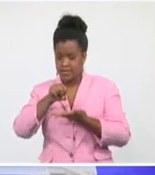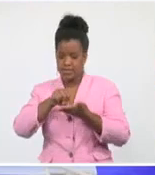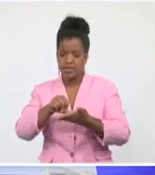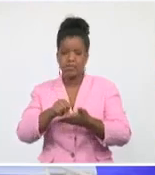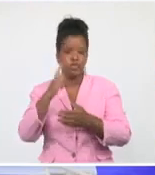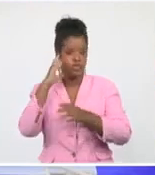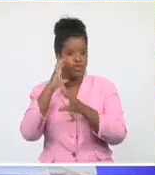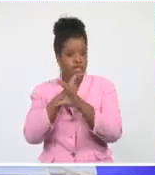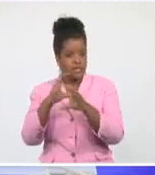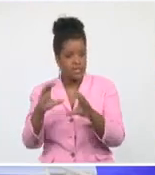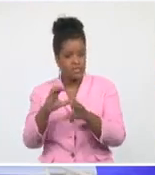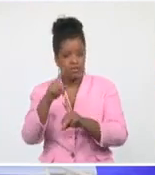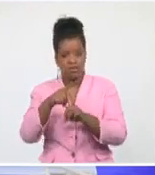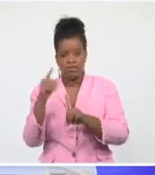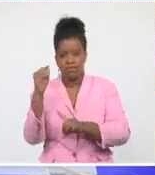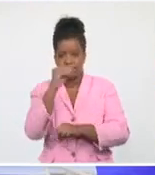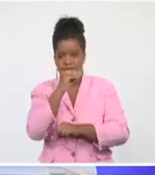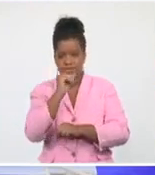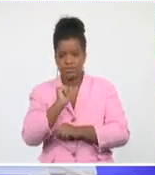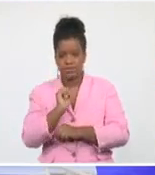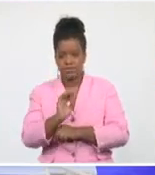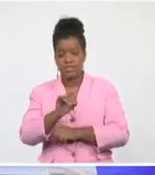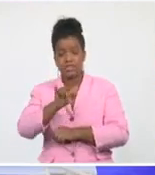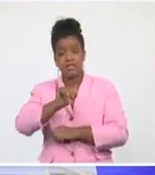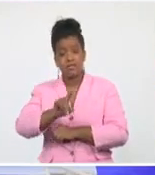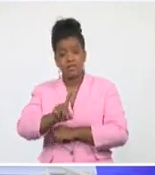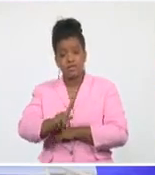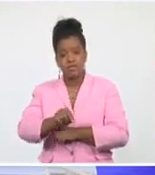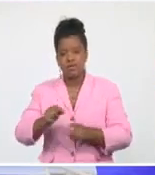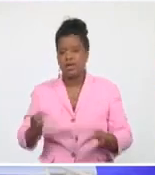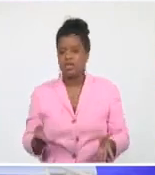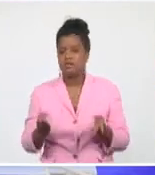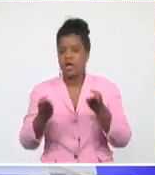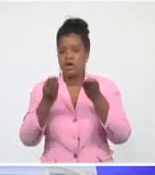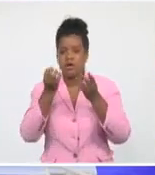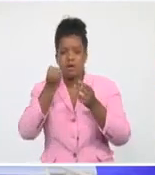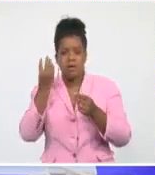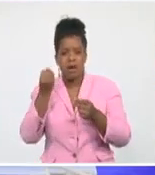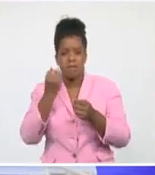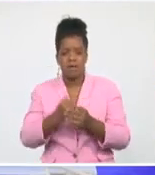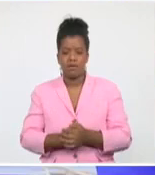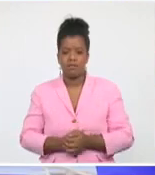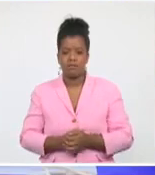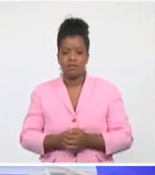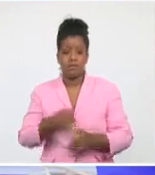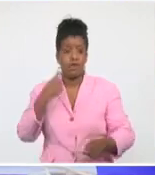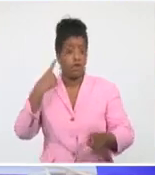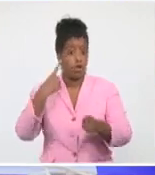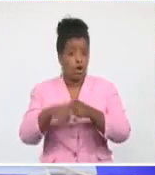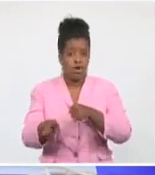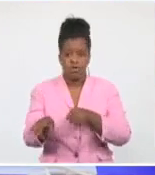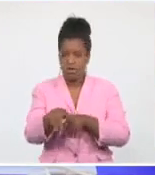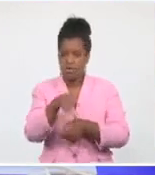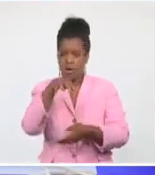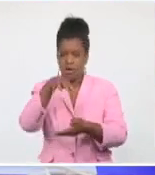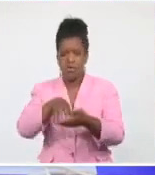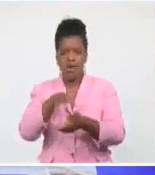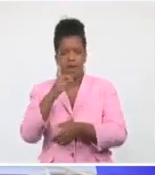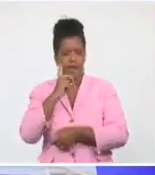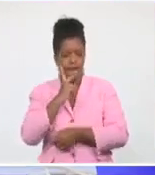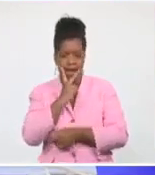científicos y tecnológicos, 61 unidades de desarrollo e innovación y un parque científico tecnológico, y a la